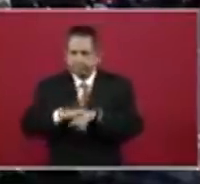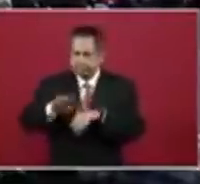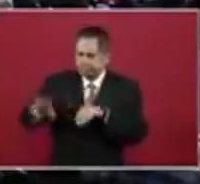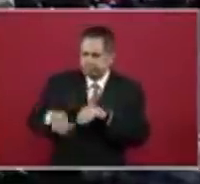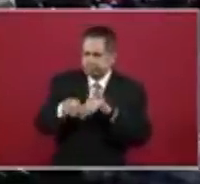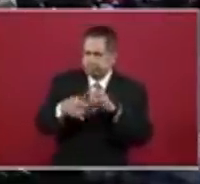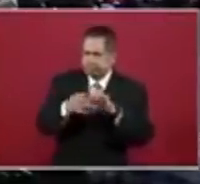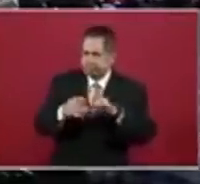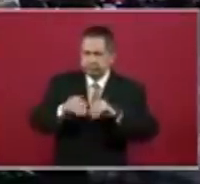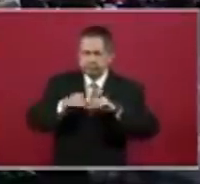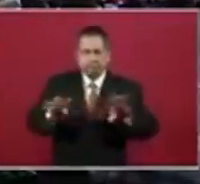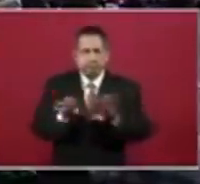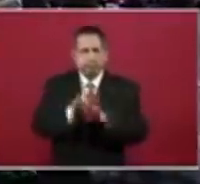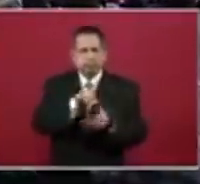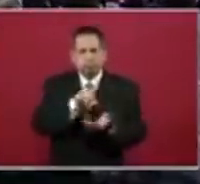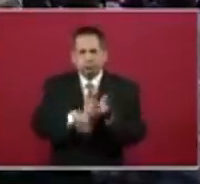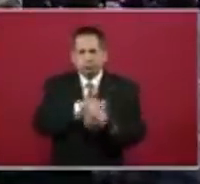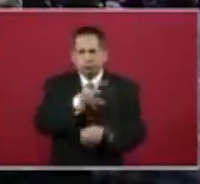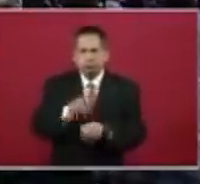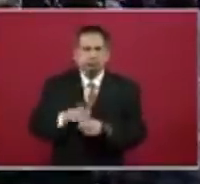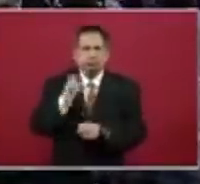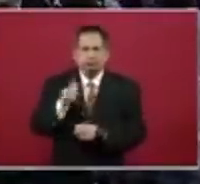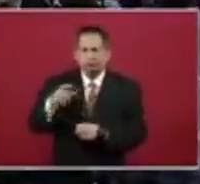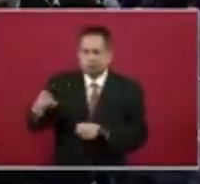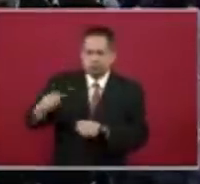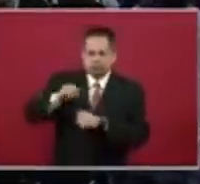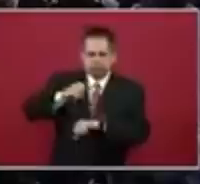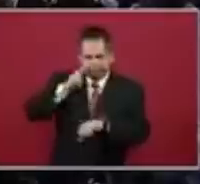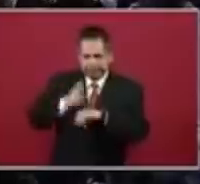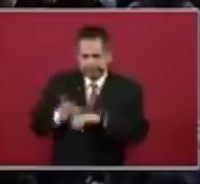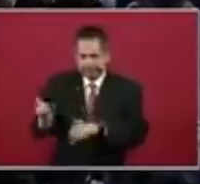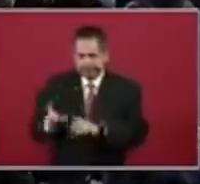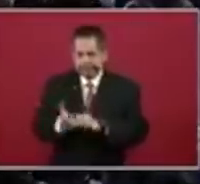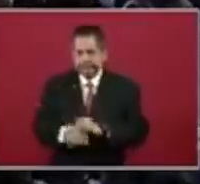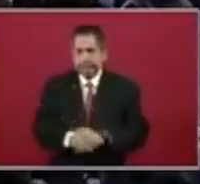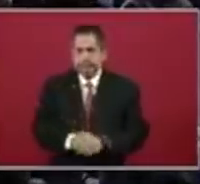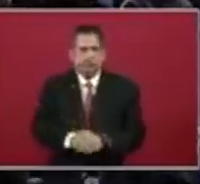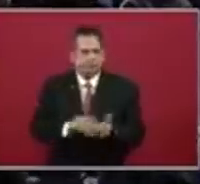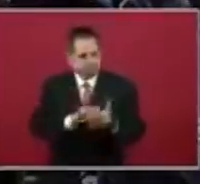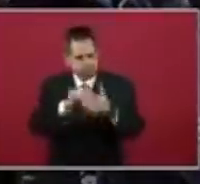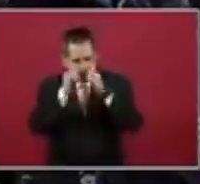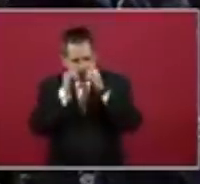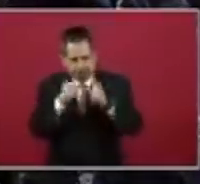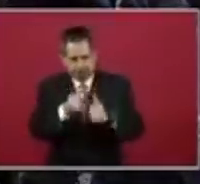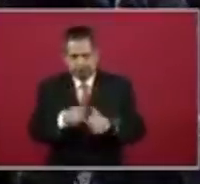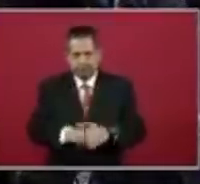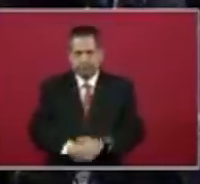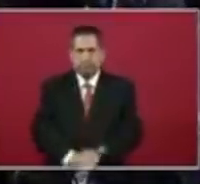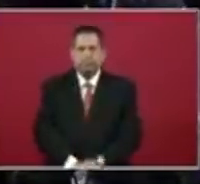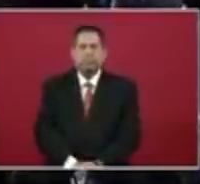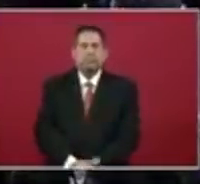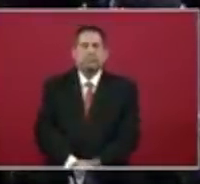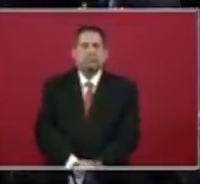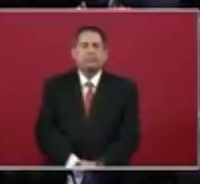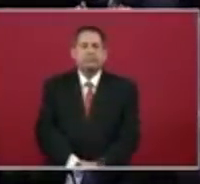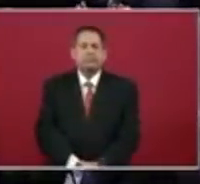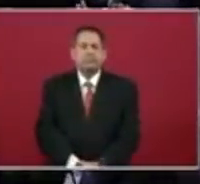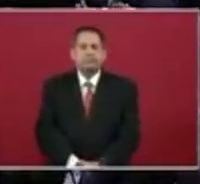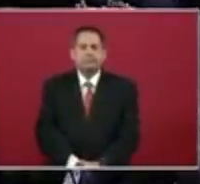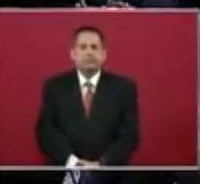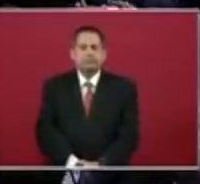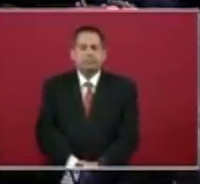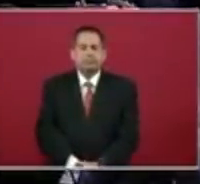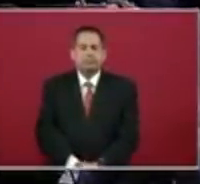la información correspondiente de su área. Gracias a todos por su atención.